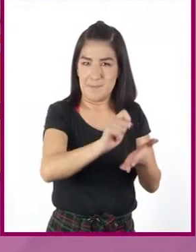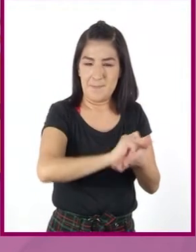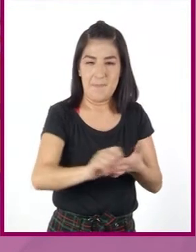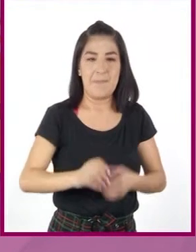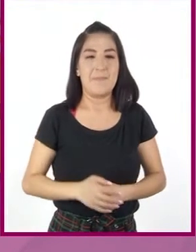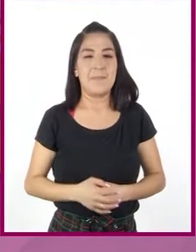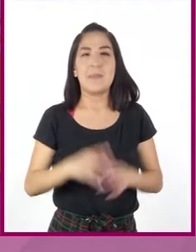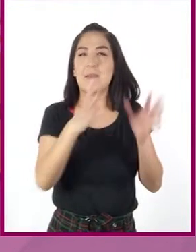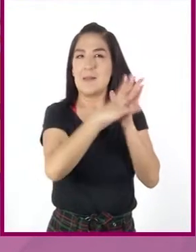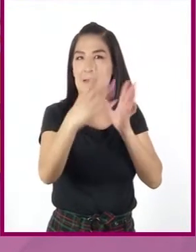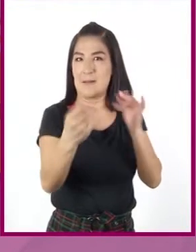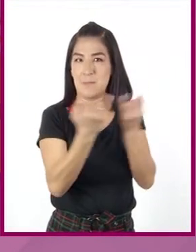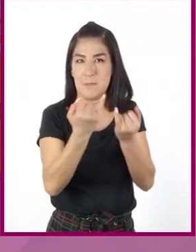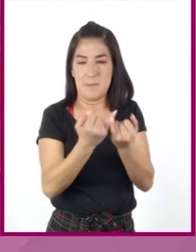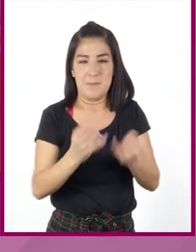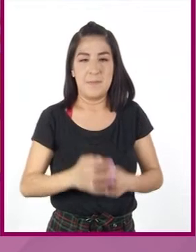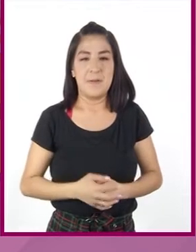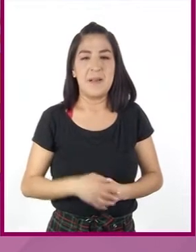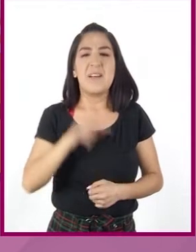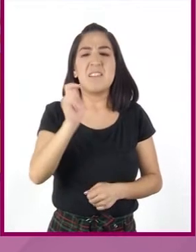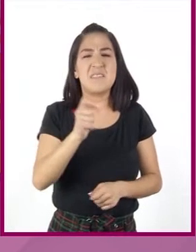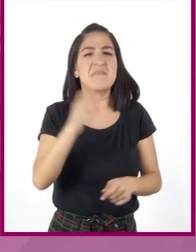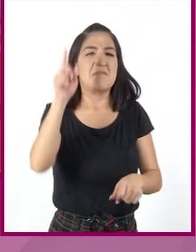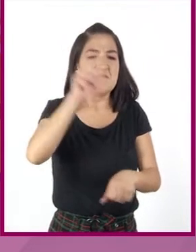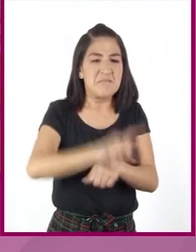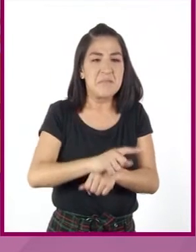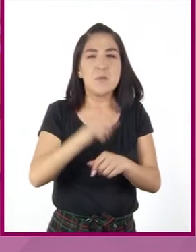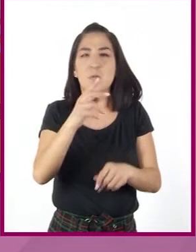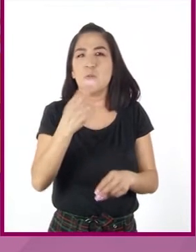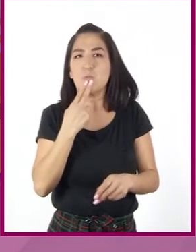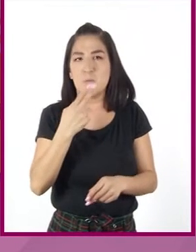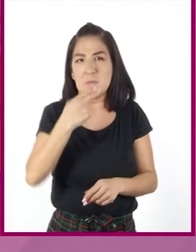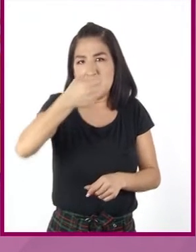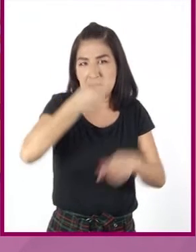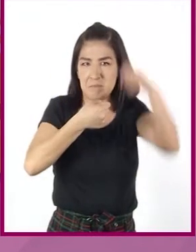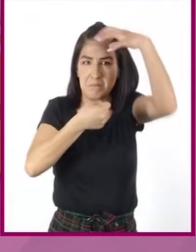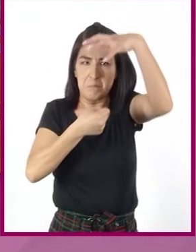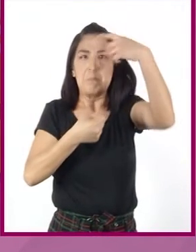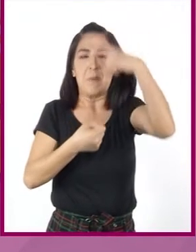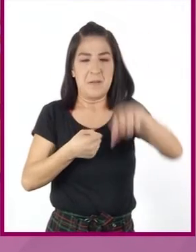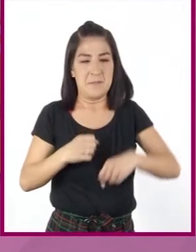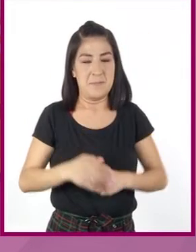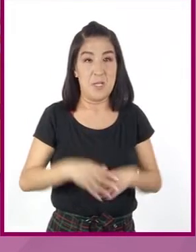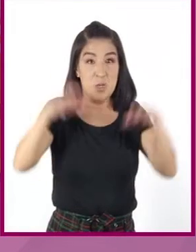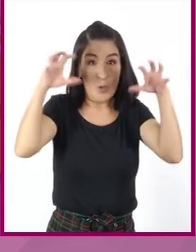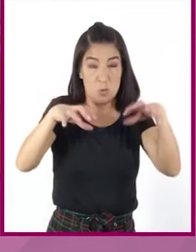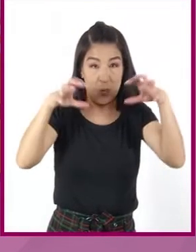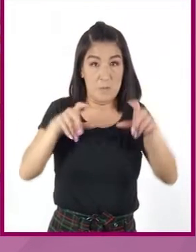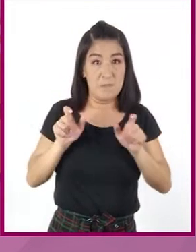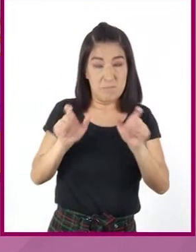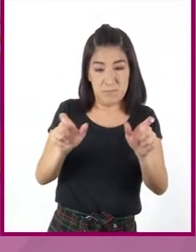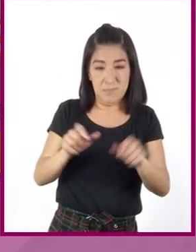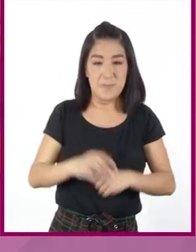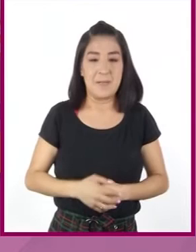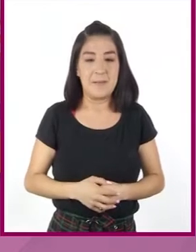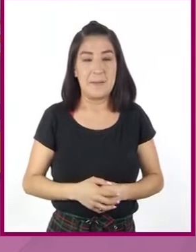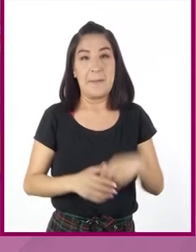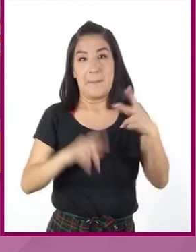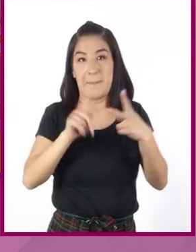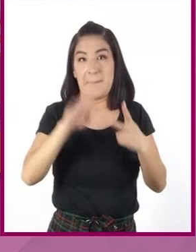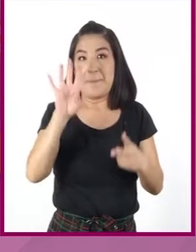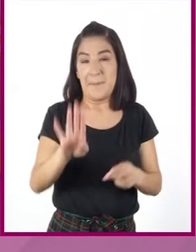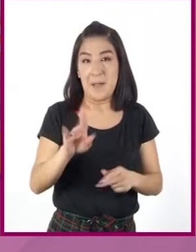de clima podría utilizarse este objeto? Opción A, lluvia. Opción B,